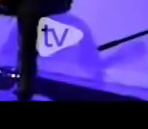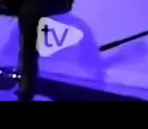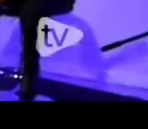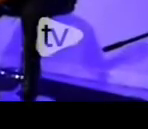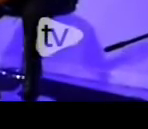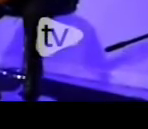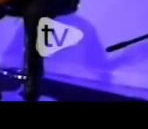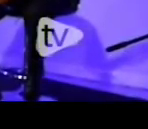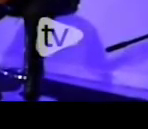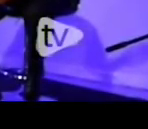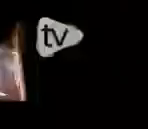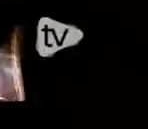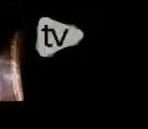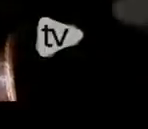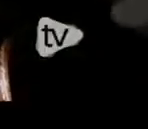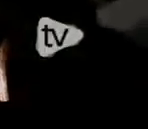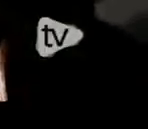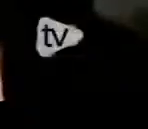saberlo intenta?